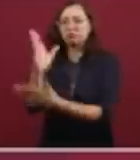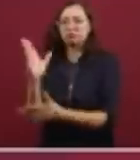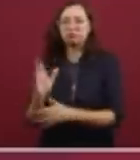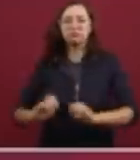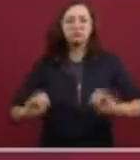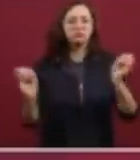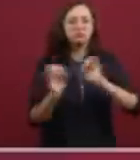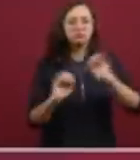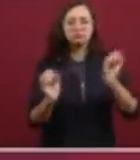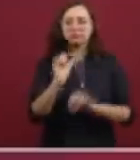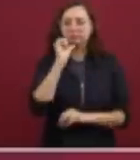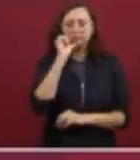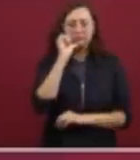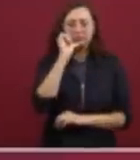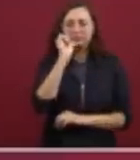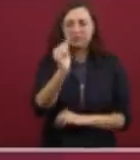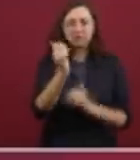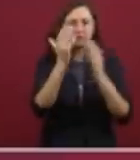a cabo